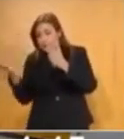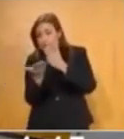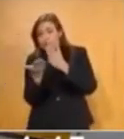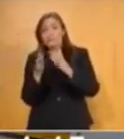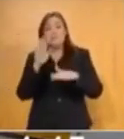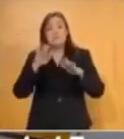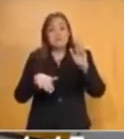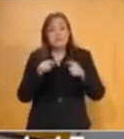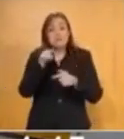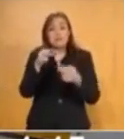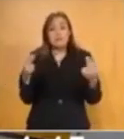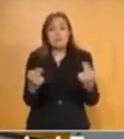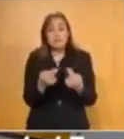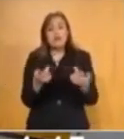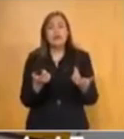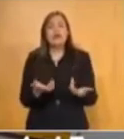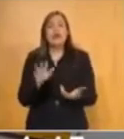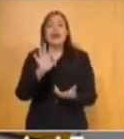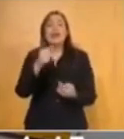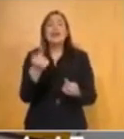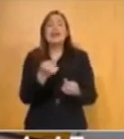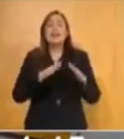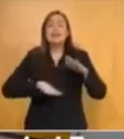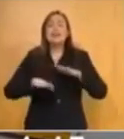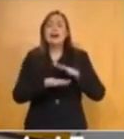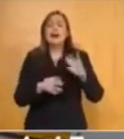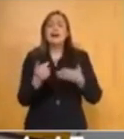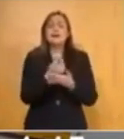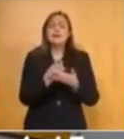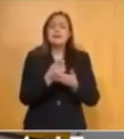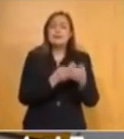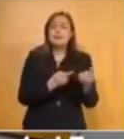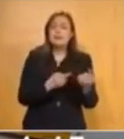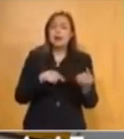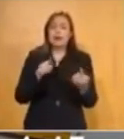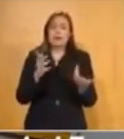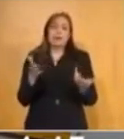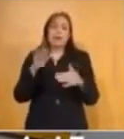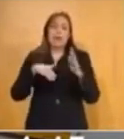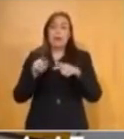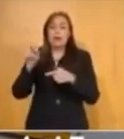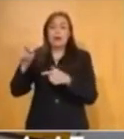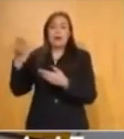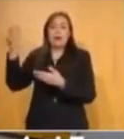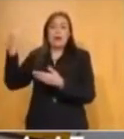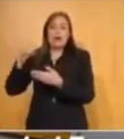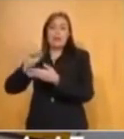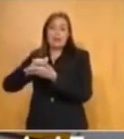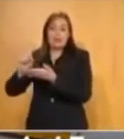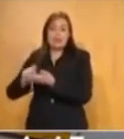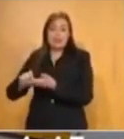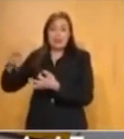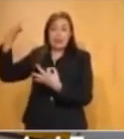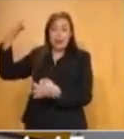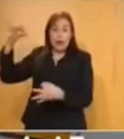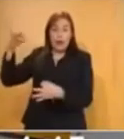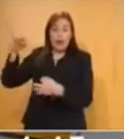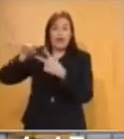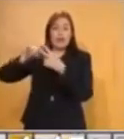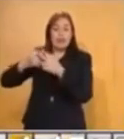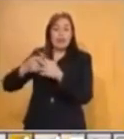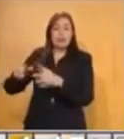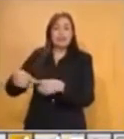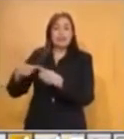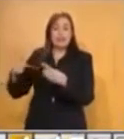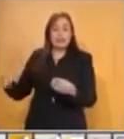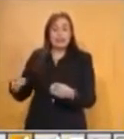¿En qué te vas a basar? Pues en tus ideas, en lo que hayas escrito acerca de la introducción, desarrollo y conclusión. Después, after, it says